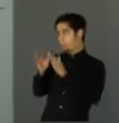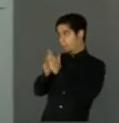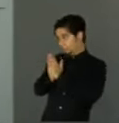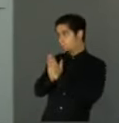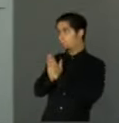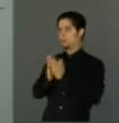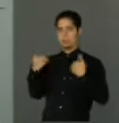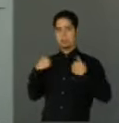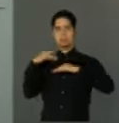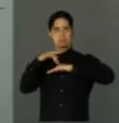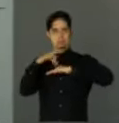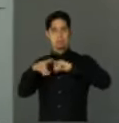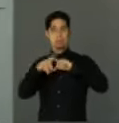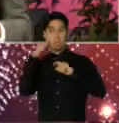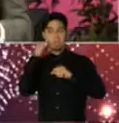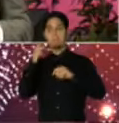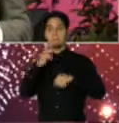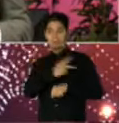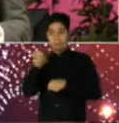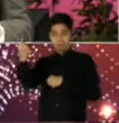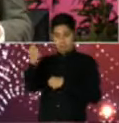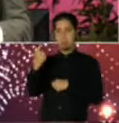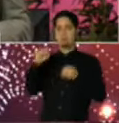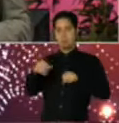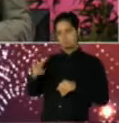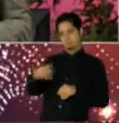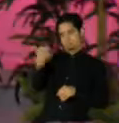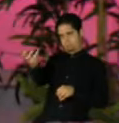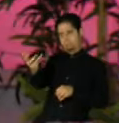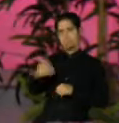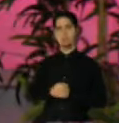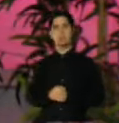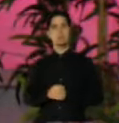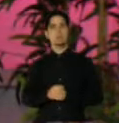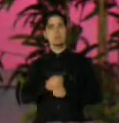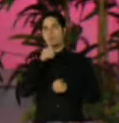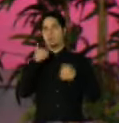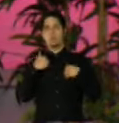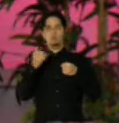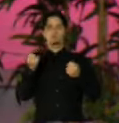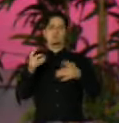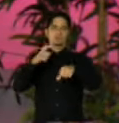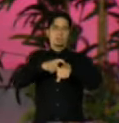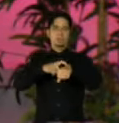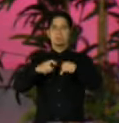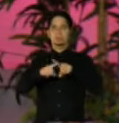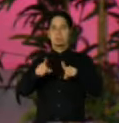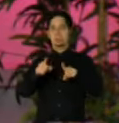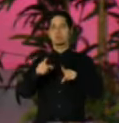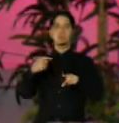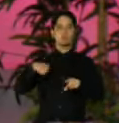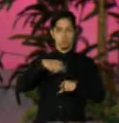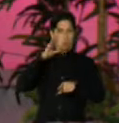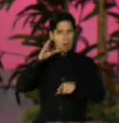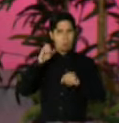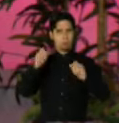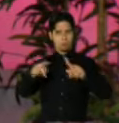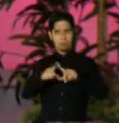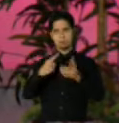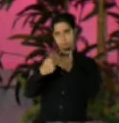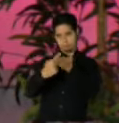los pacientes que así lo necesiten. Muchas gracias, doctora. No me queda mucho tiempo en este segmento, pero no vamos a tener la oportunidad, me dijeron, de hablar luego, como ha